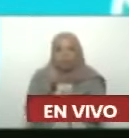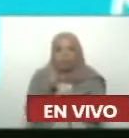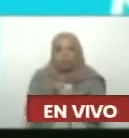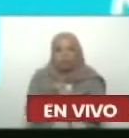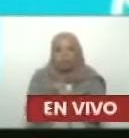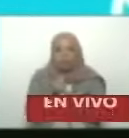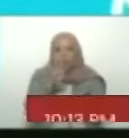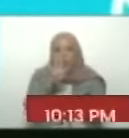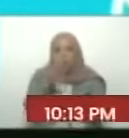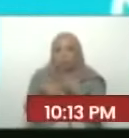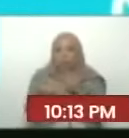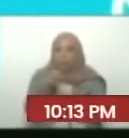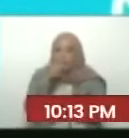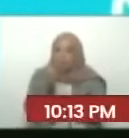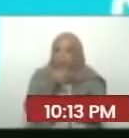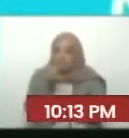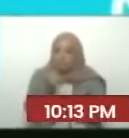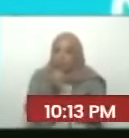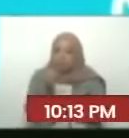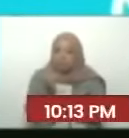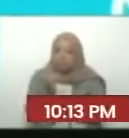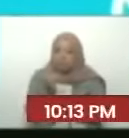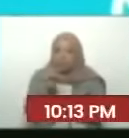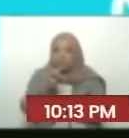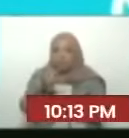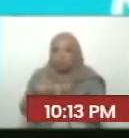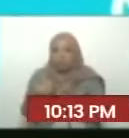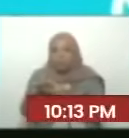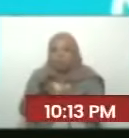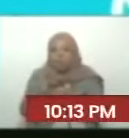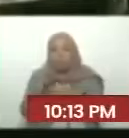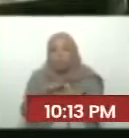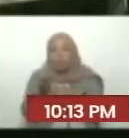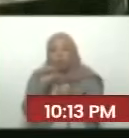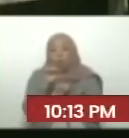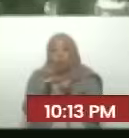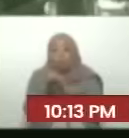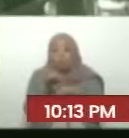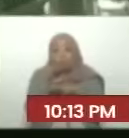la mañana hasta las 4 y media de la tarde. Ajá. Y se agarran lunes y martes.